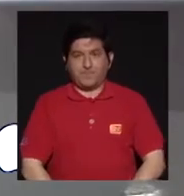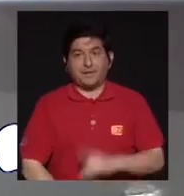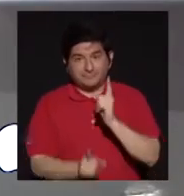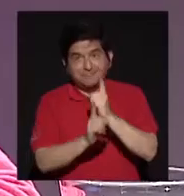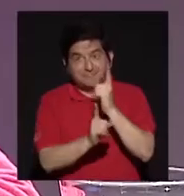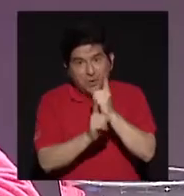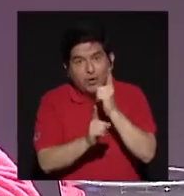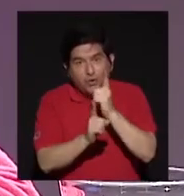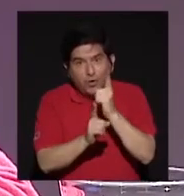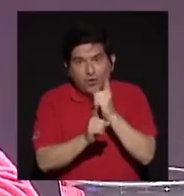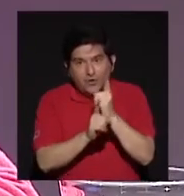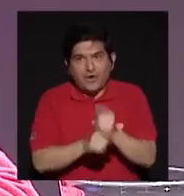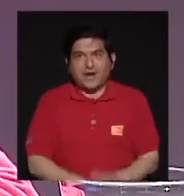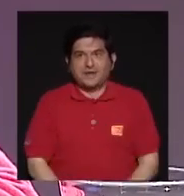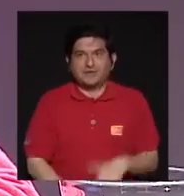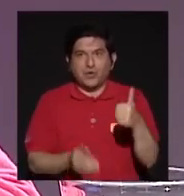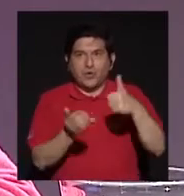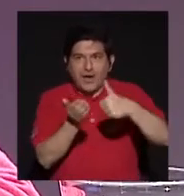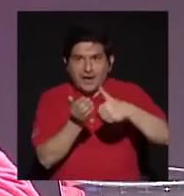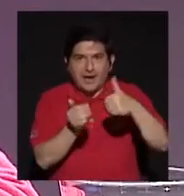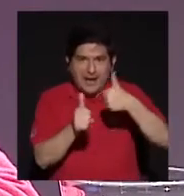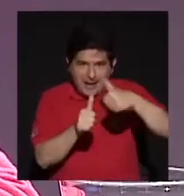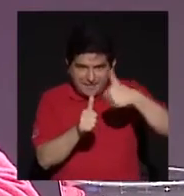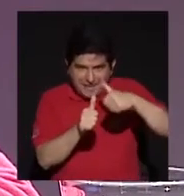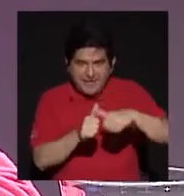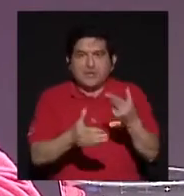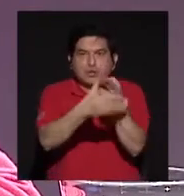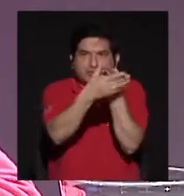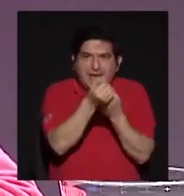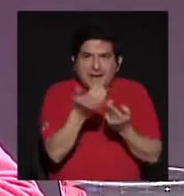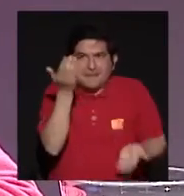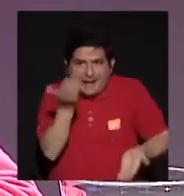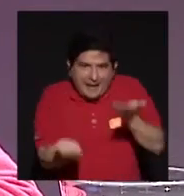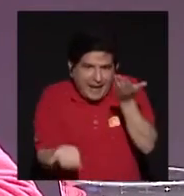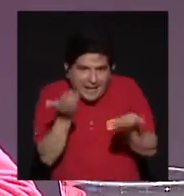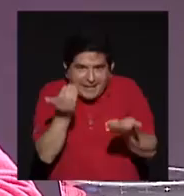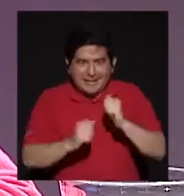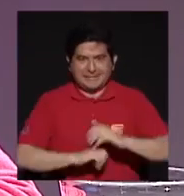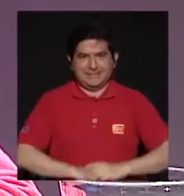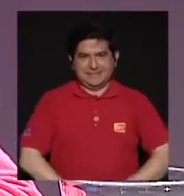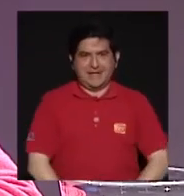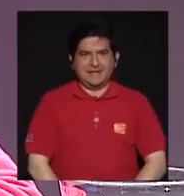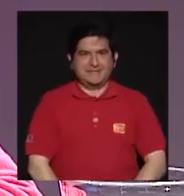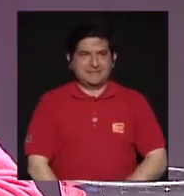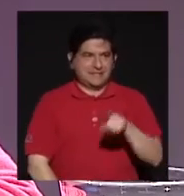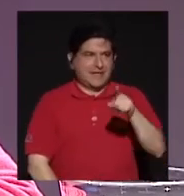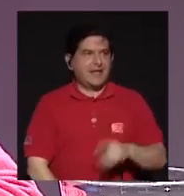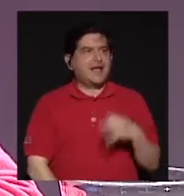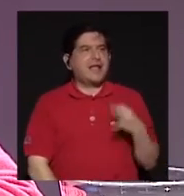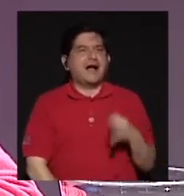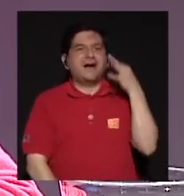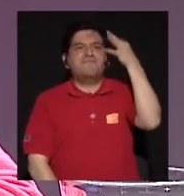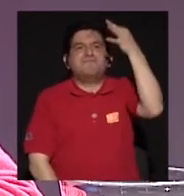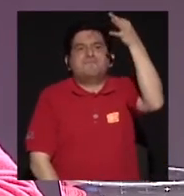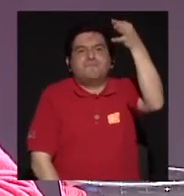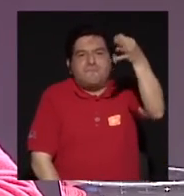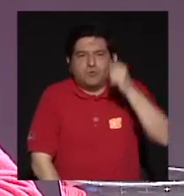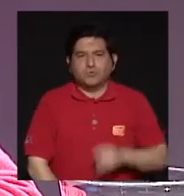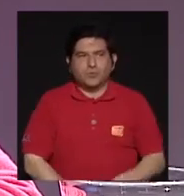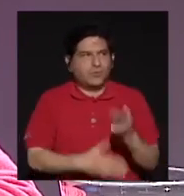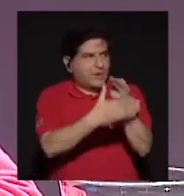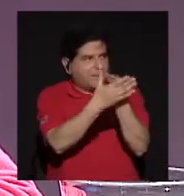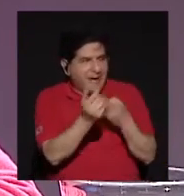apropiado sus apellidos con respecto a la pareja que posiblemente sea la próxima